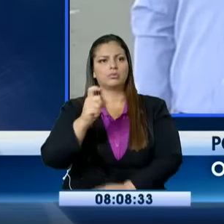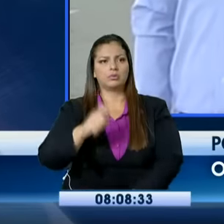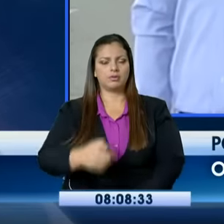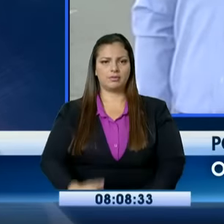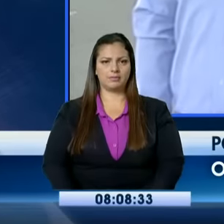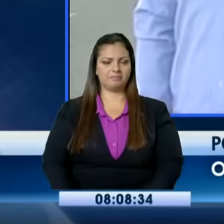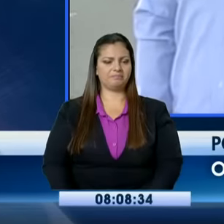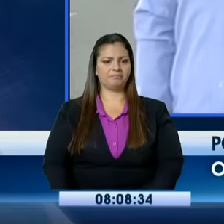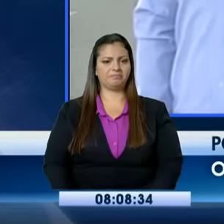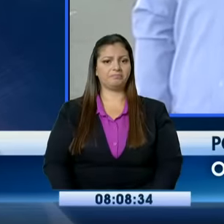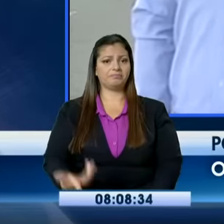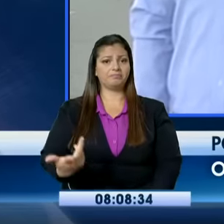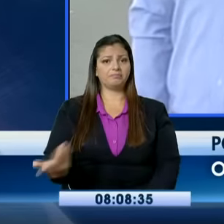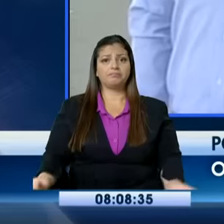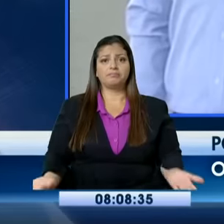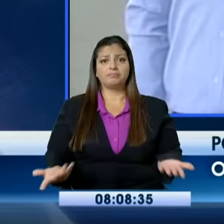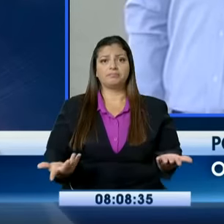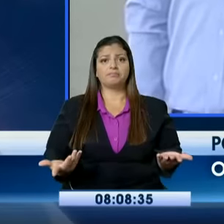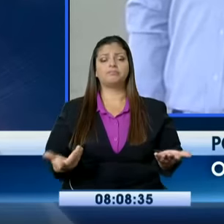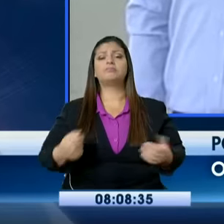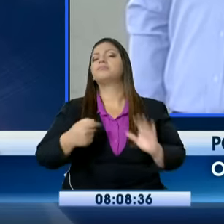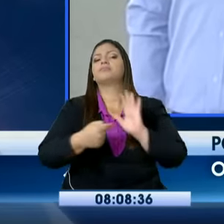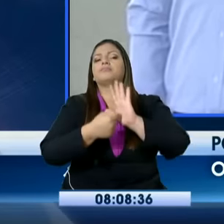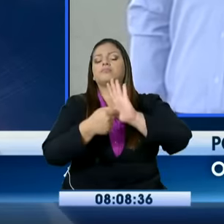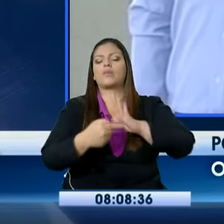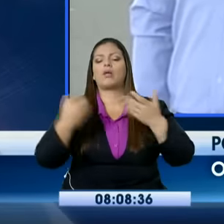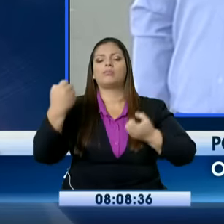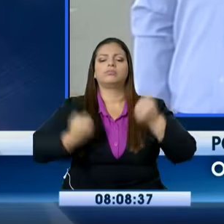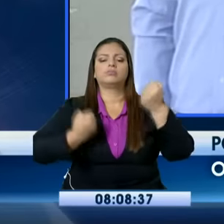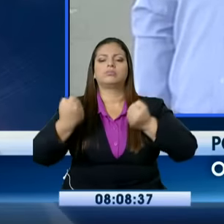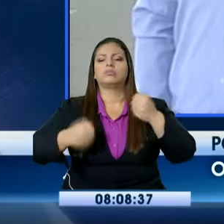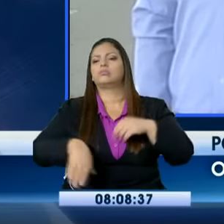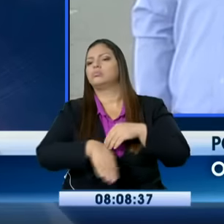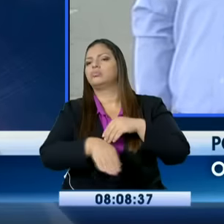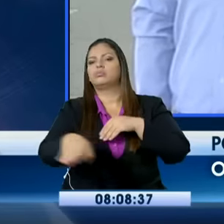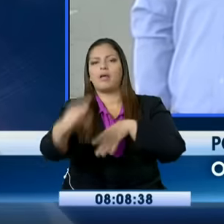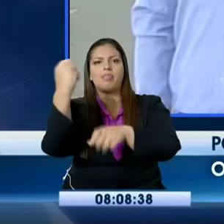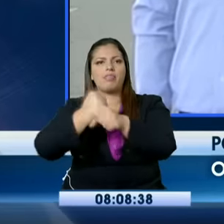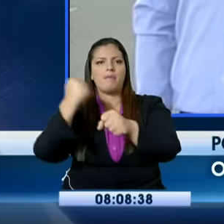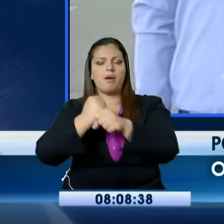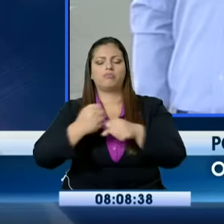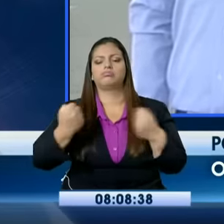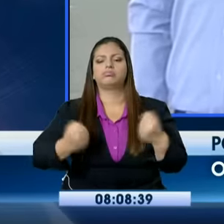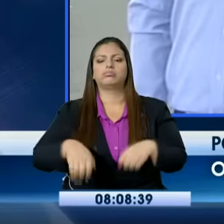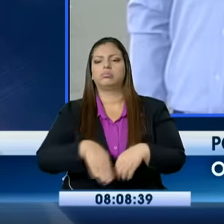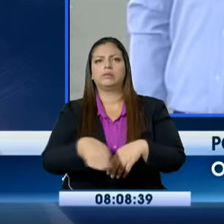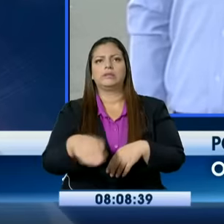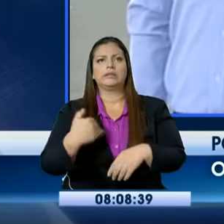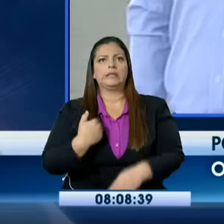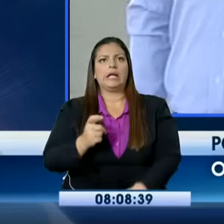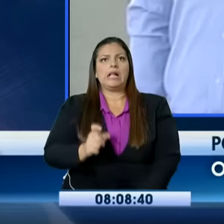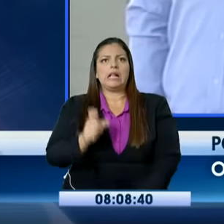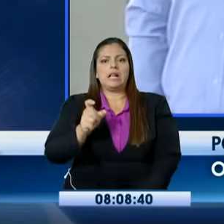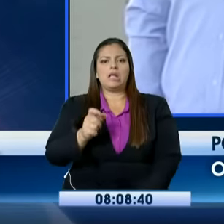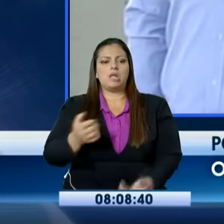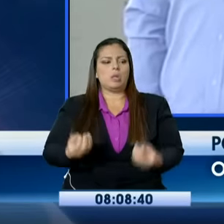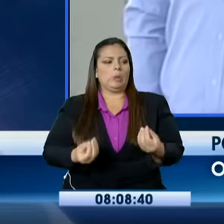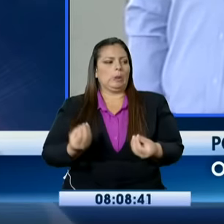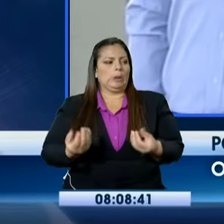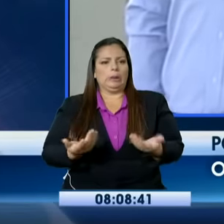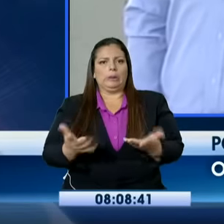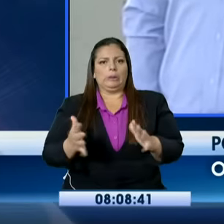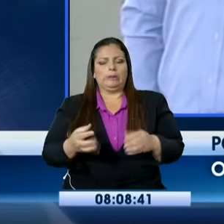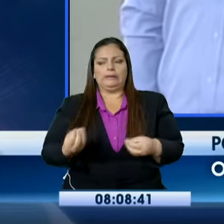con el carro y no tienes la licencia, ¿qué crees que puede suceder como en este momento? Que te van a coger, te